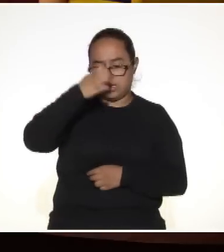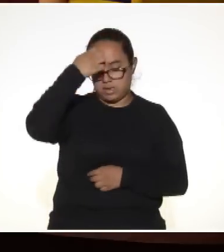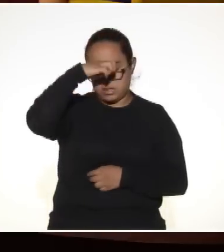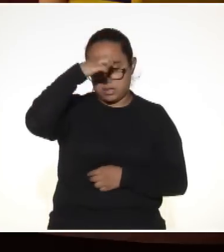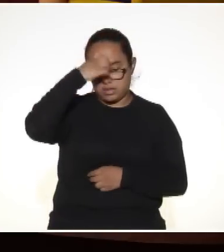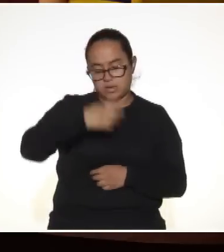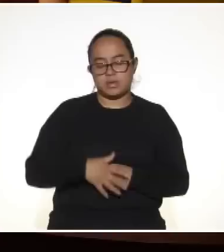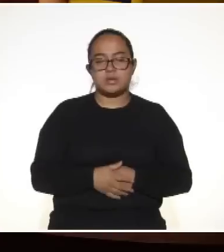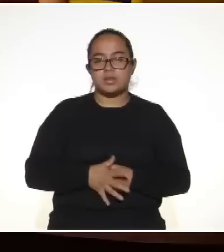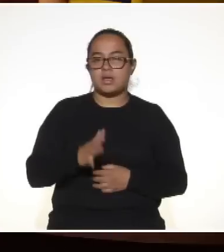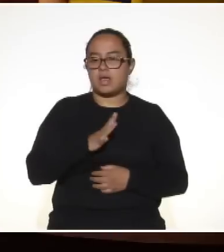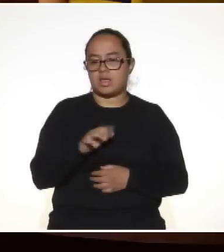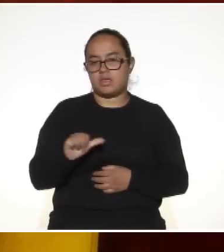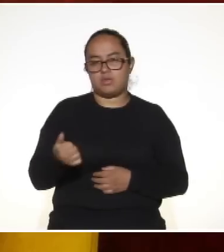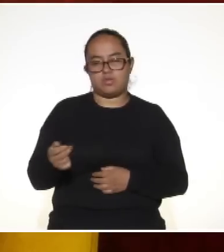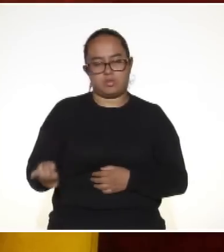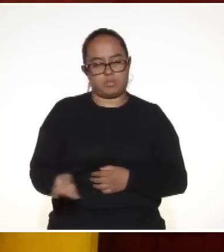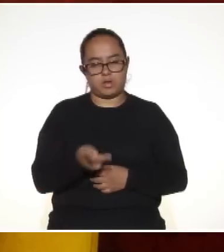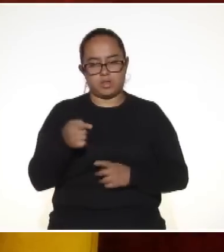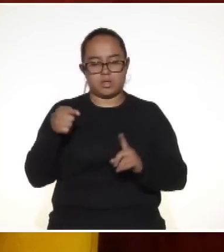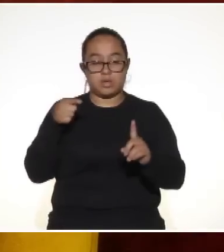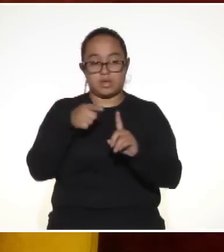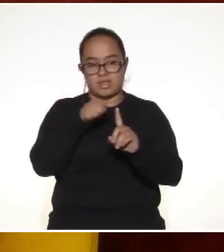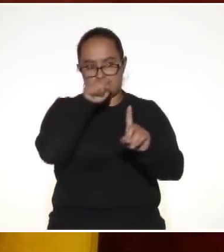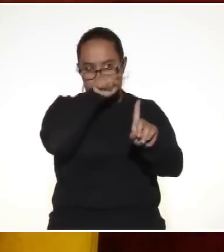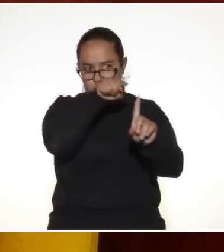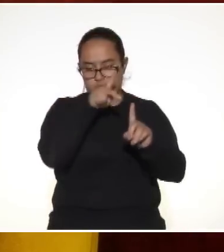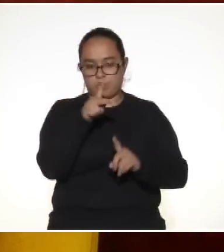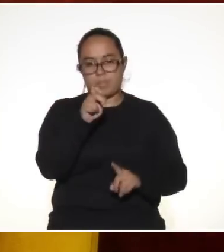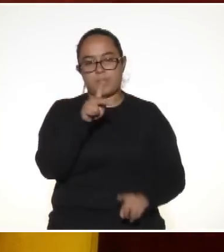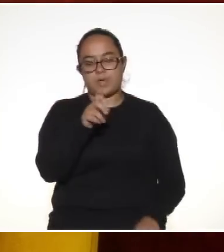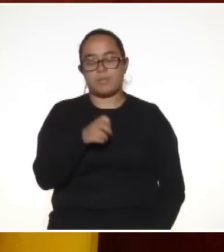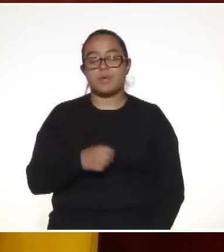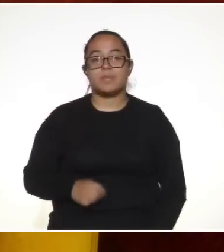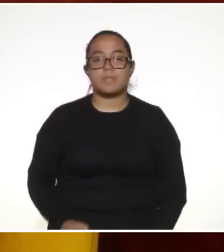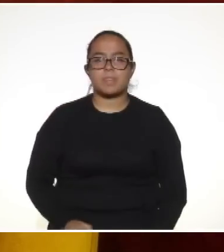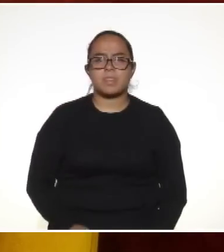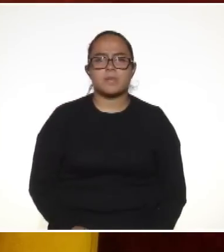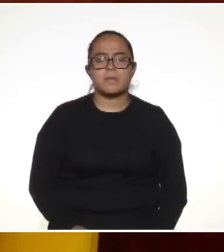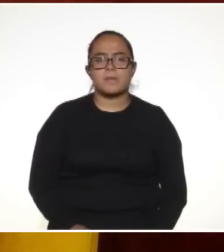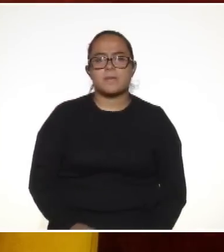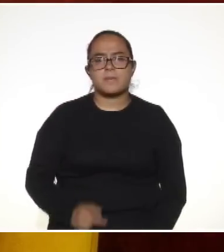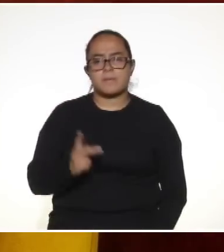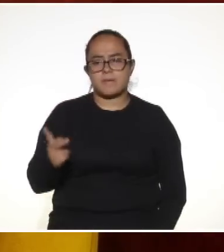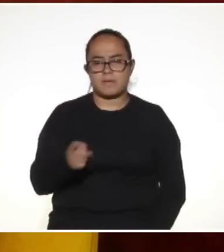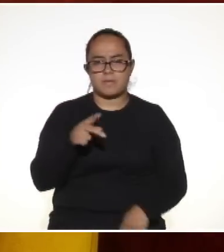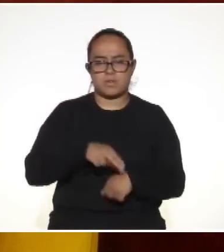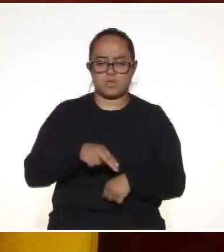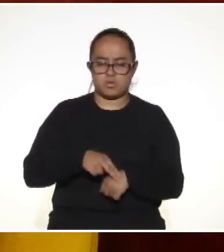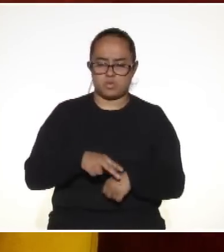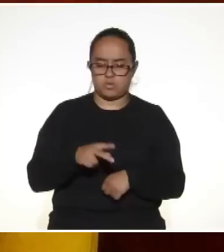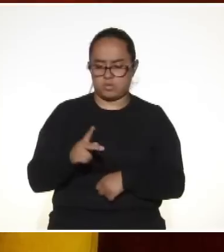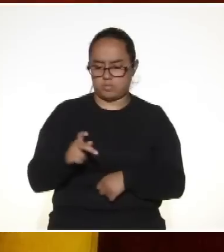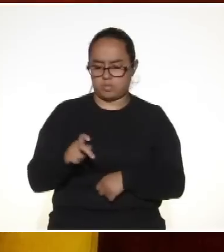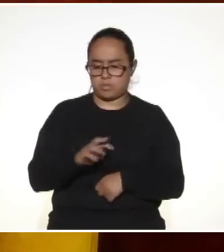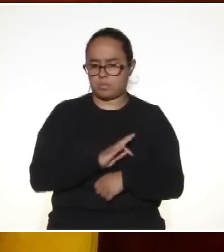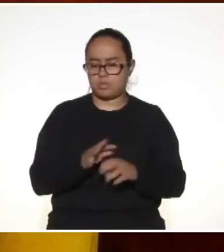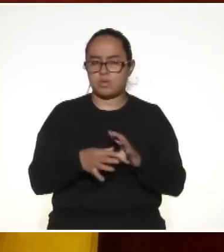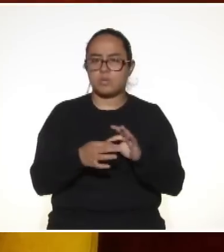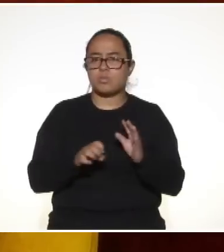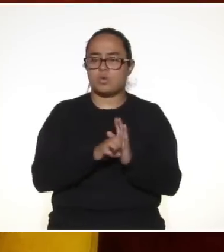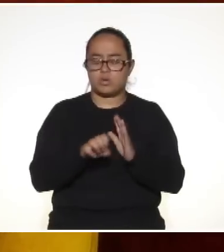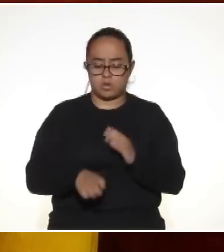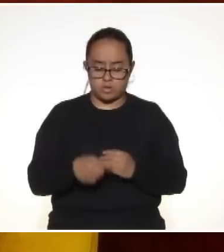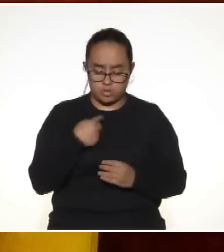Y esta pregunta, Pepe, es directamente para ti. Sopas. Nos preguntan, ¿el doctor Bandera nos puede decir qué hacer cuando lo